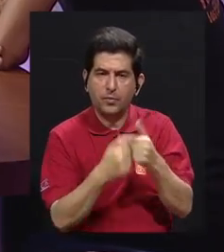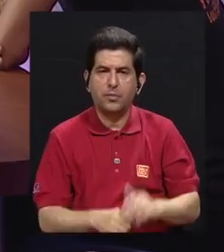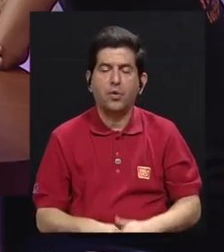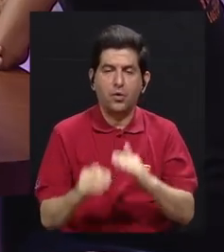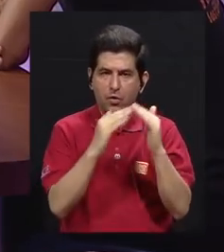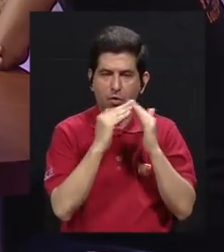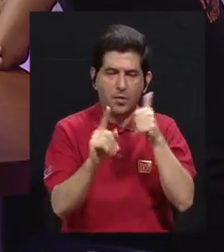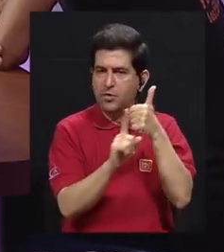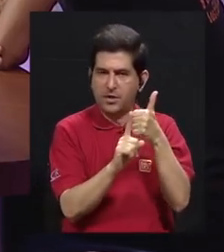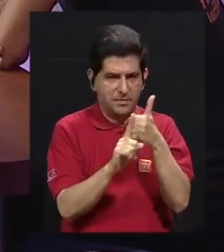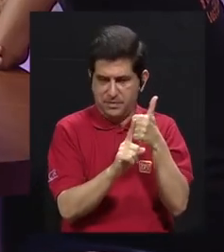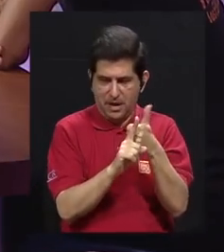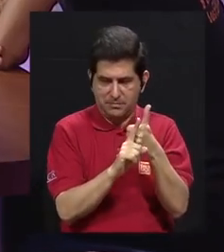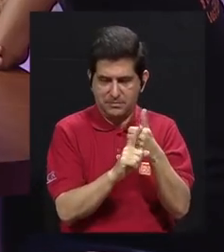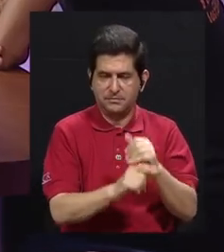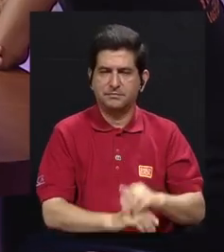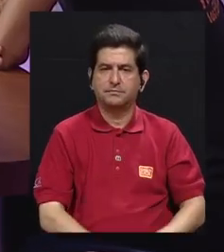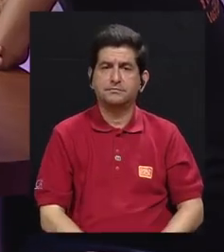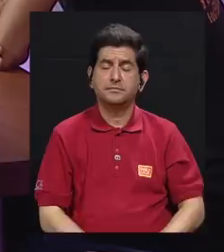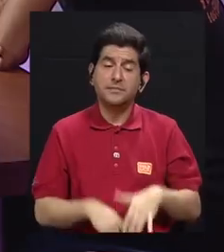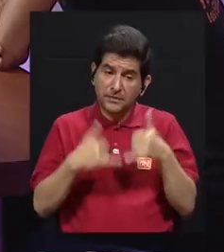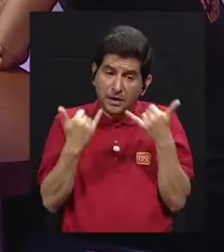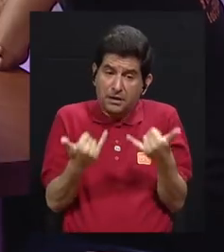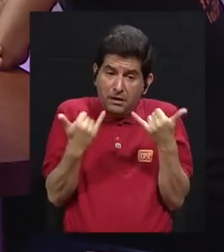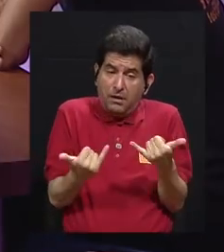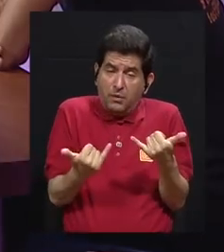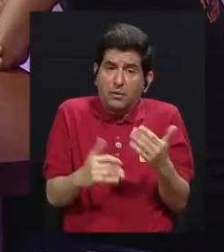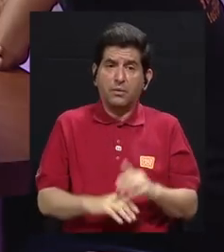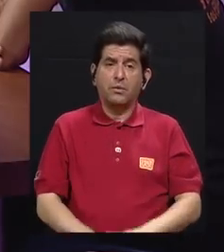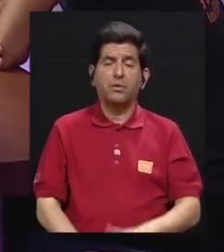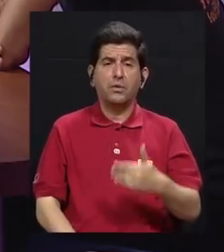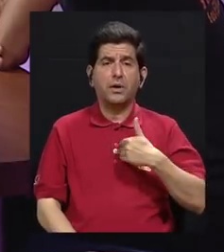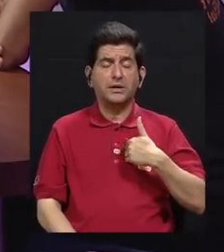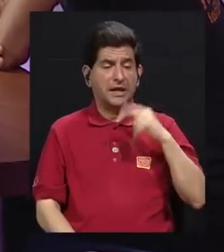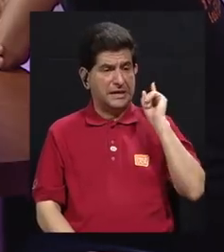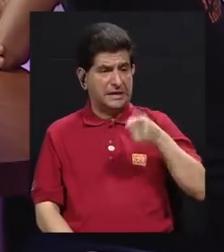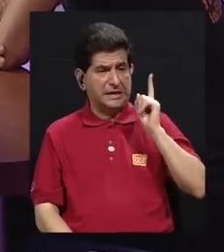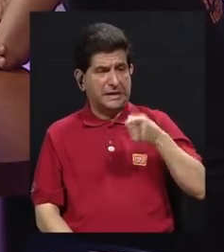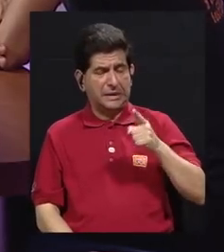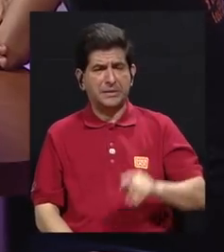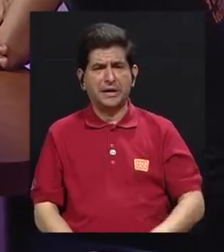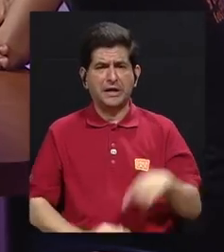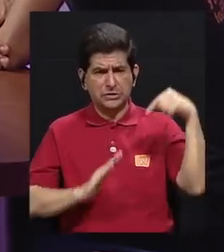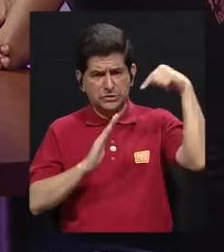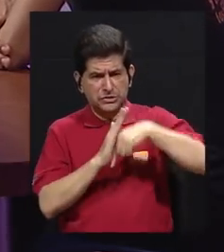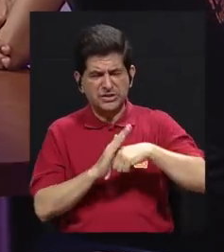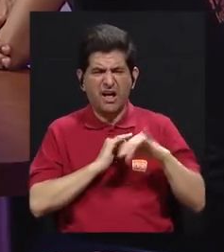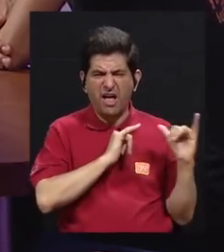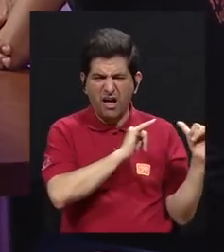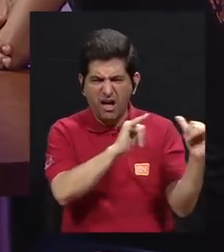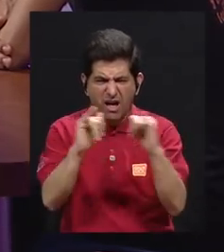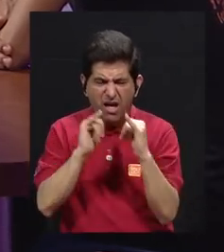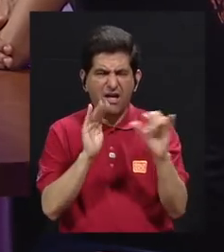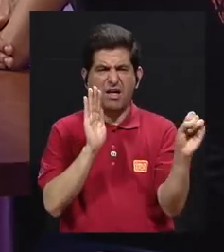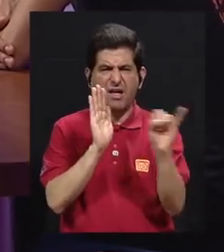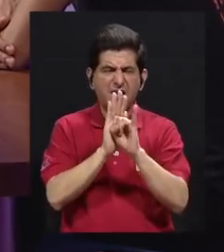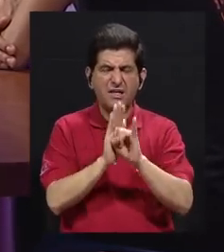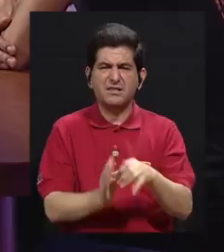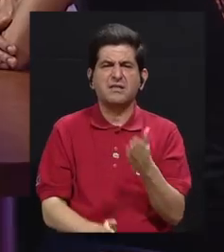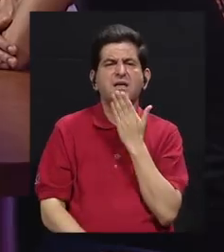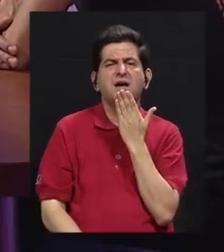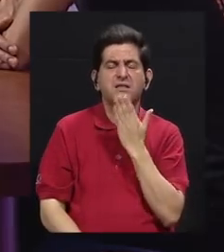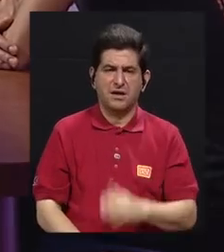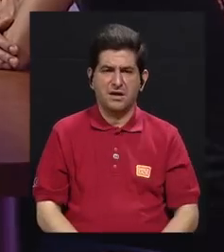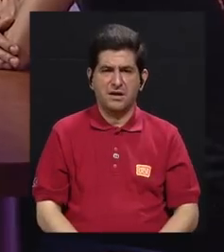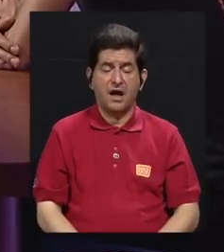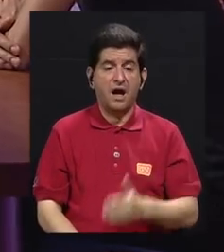como colectivo, como comunidad, ¿no? Y claro, ahorita hay la amenaza muy grave de